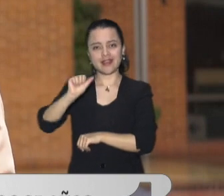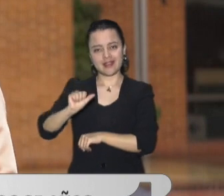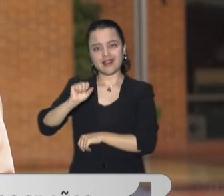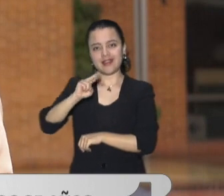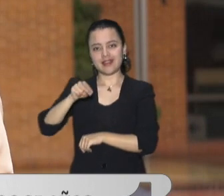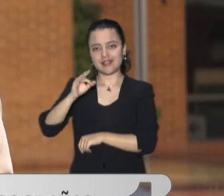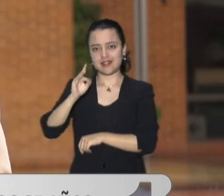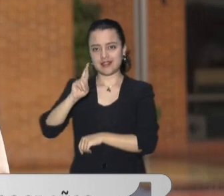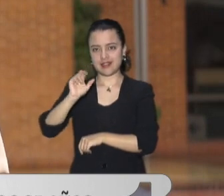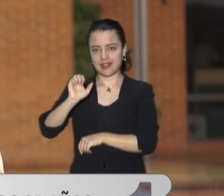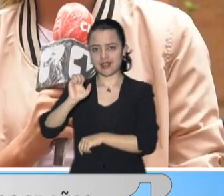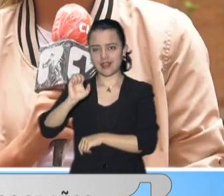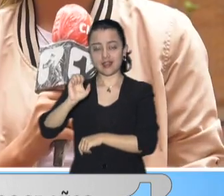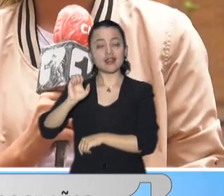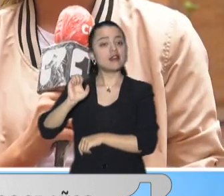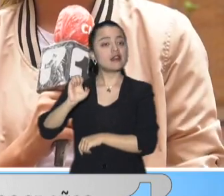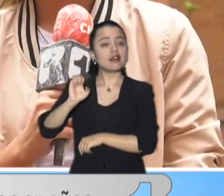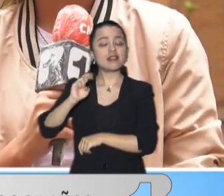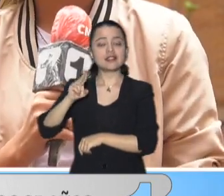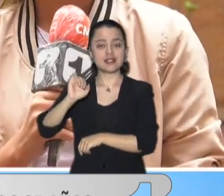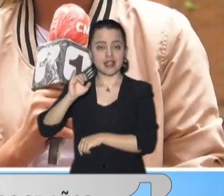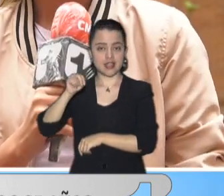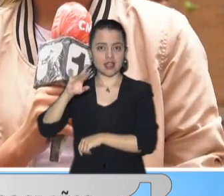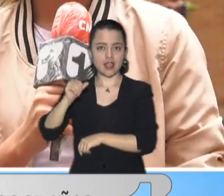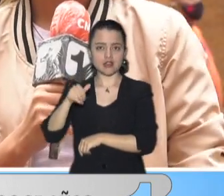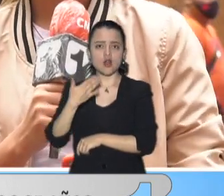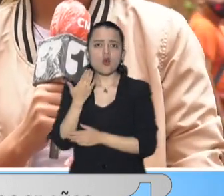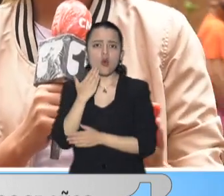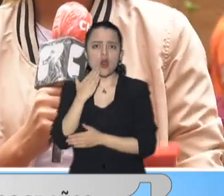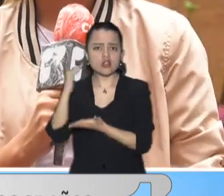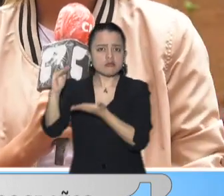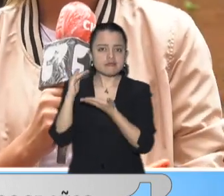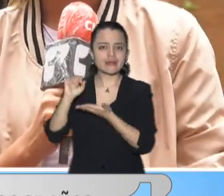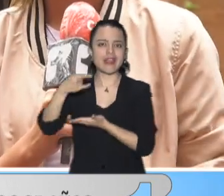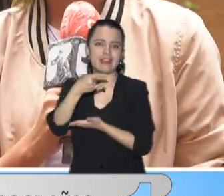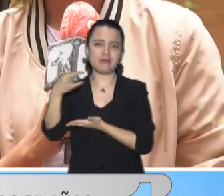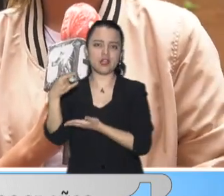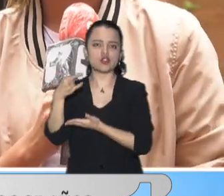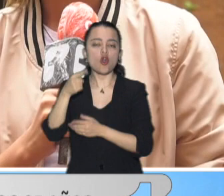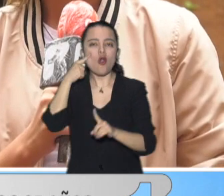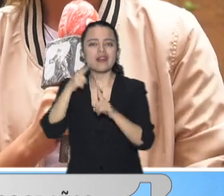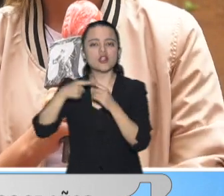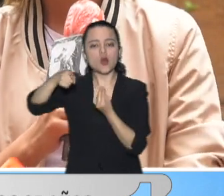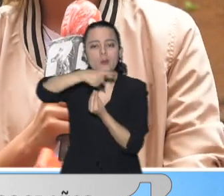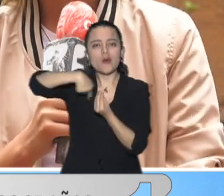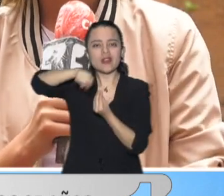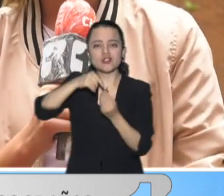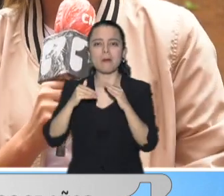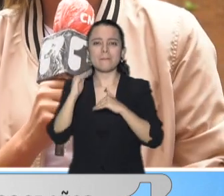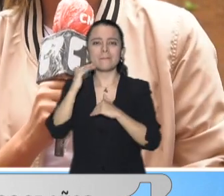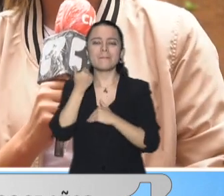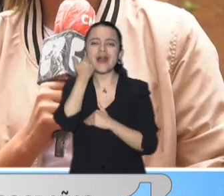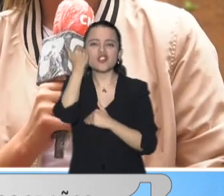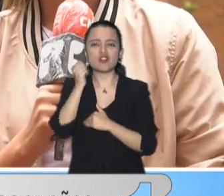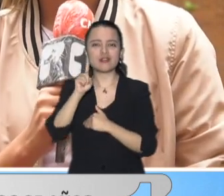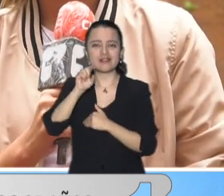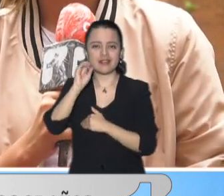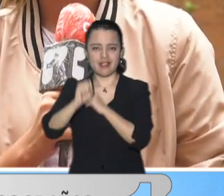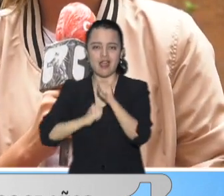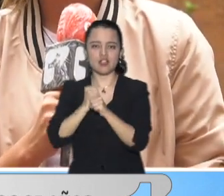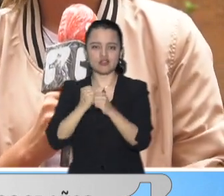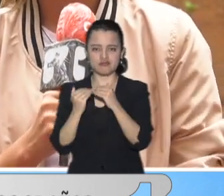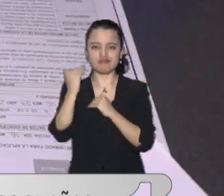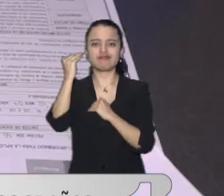de 65 años. Esta vacuna llegaría en marzo, cuando también, asegura el viceministro, terminaría la primera etapa